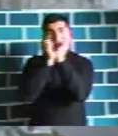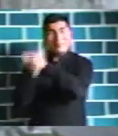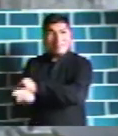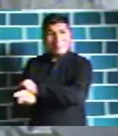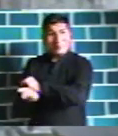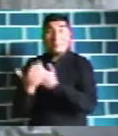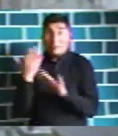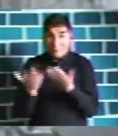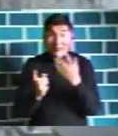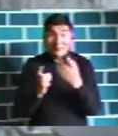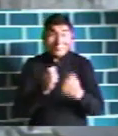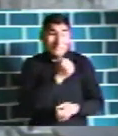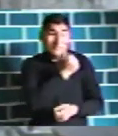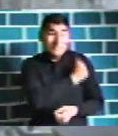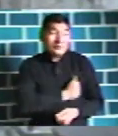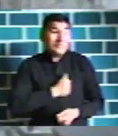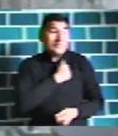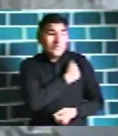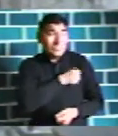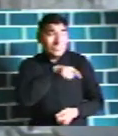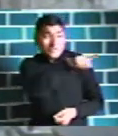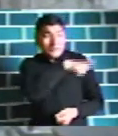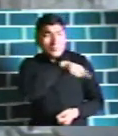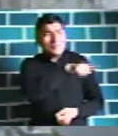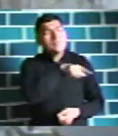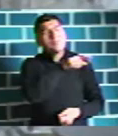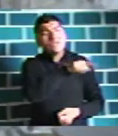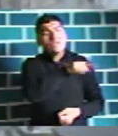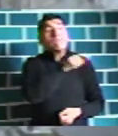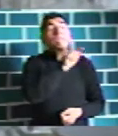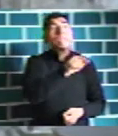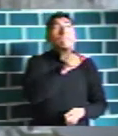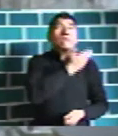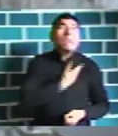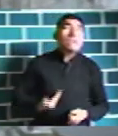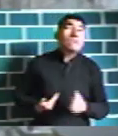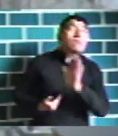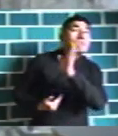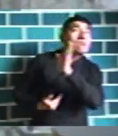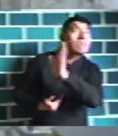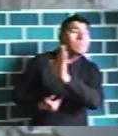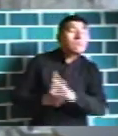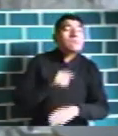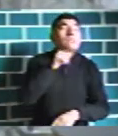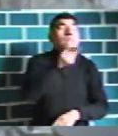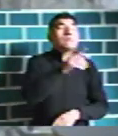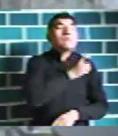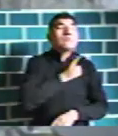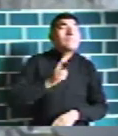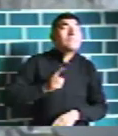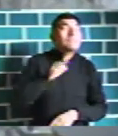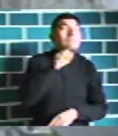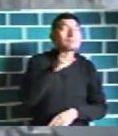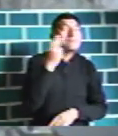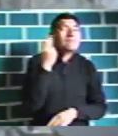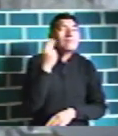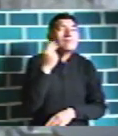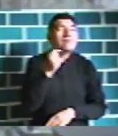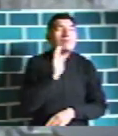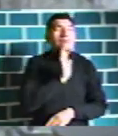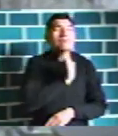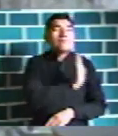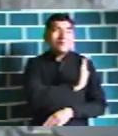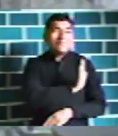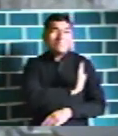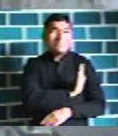hay alguna actitud de algunos ciudadanos eso tiene que ser el presidente eso tienen que hacer los diputados que están ganando tanta plata